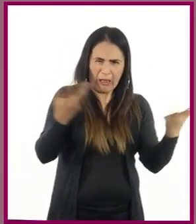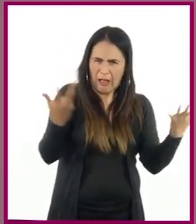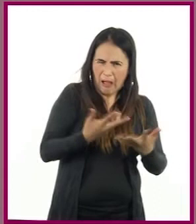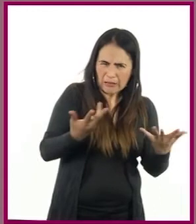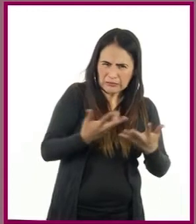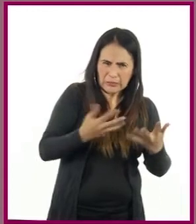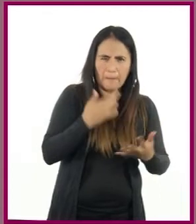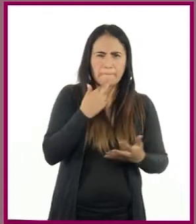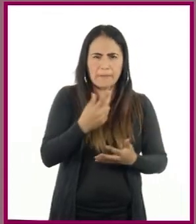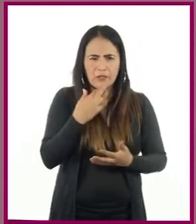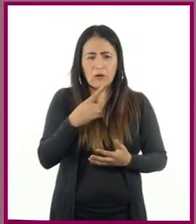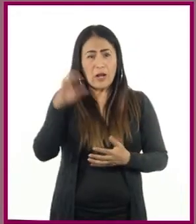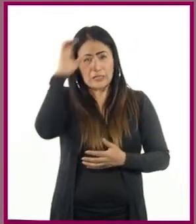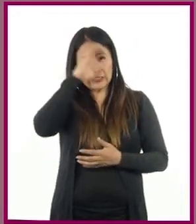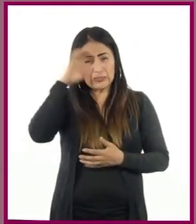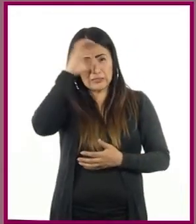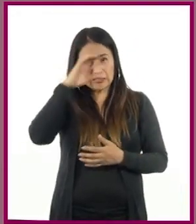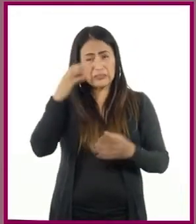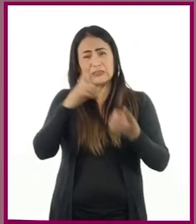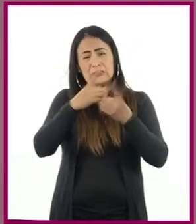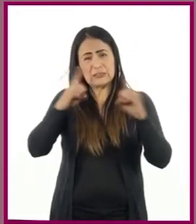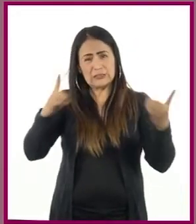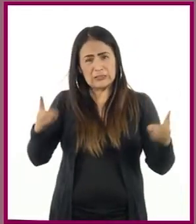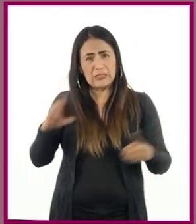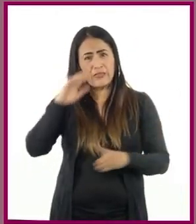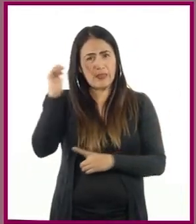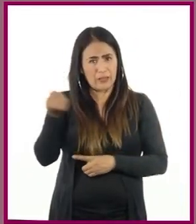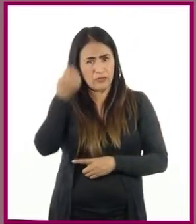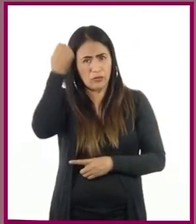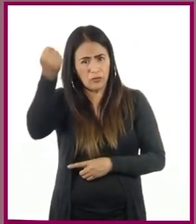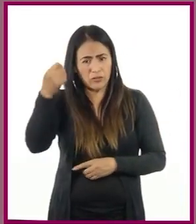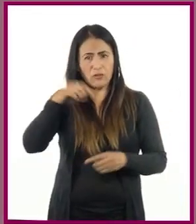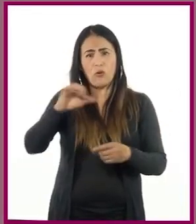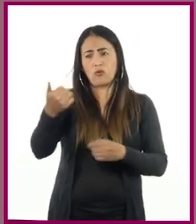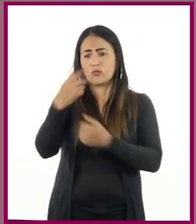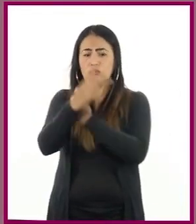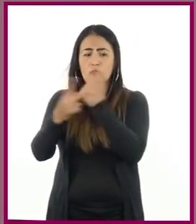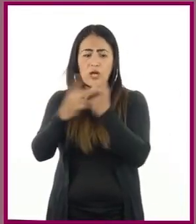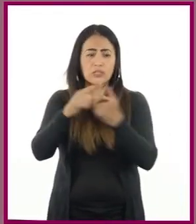así el desarrollo científico y tecnológico del resto de las naciones.